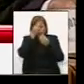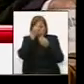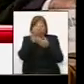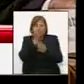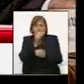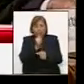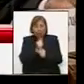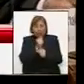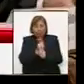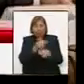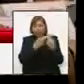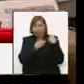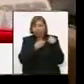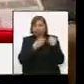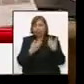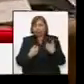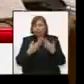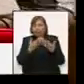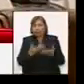que se me encomienda.